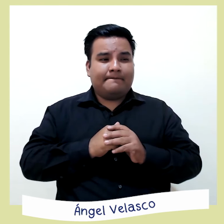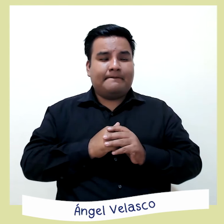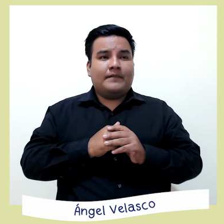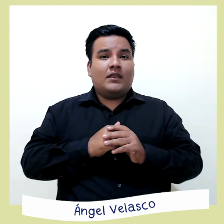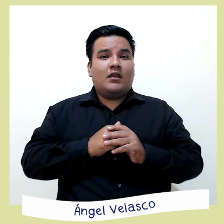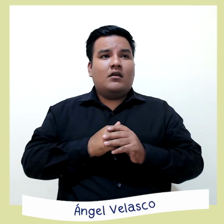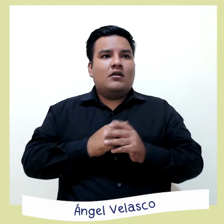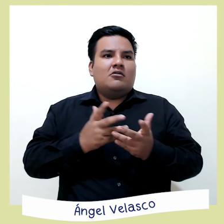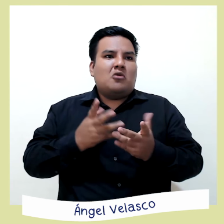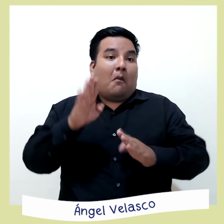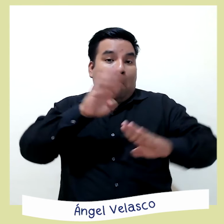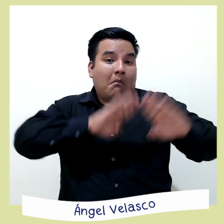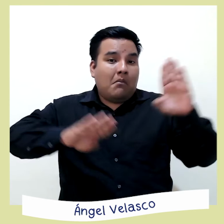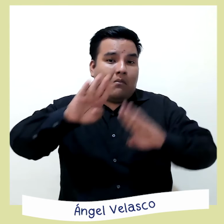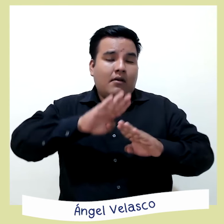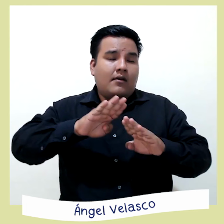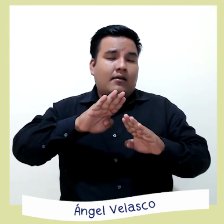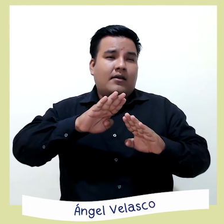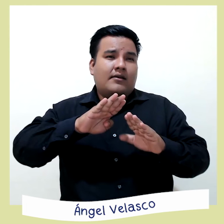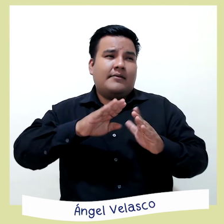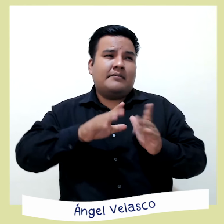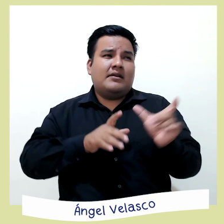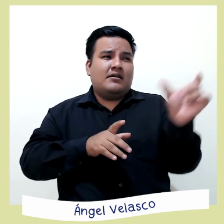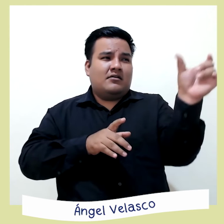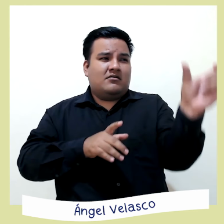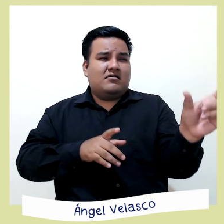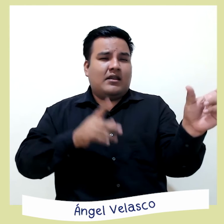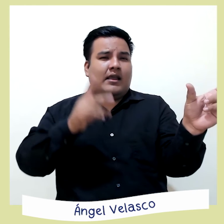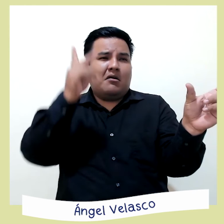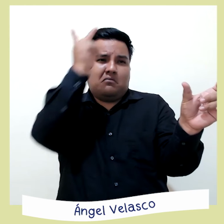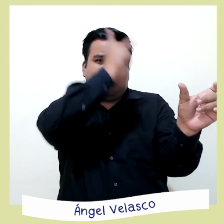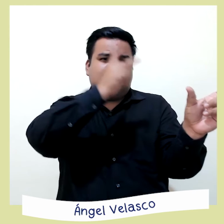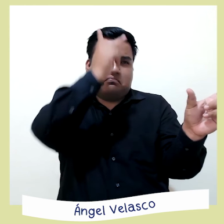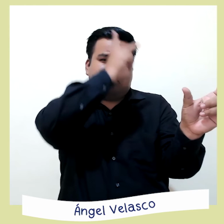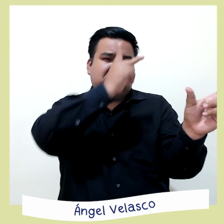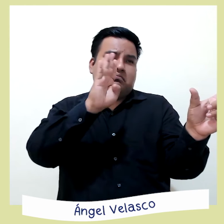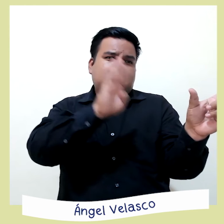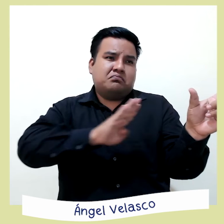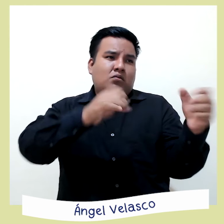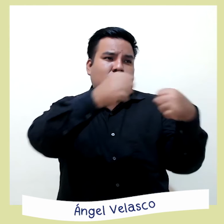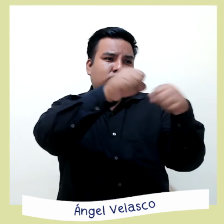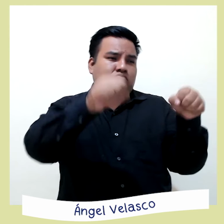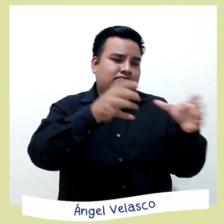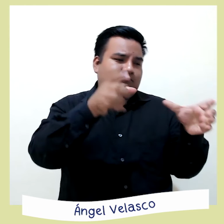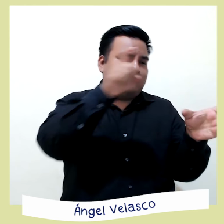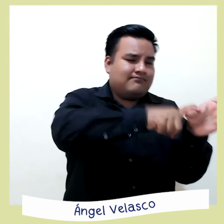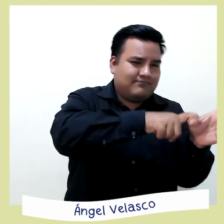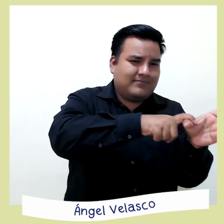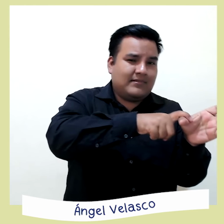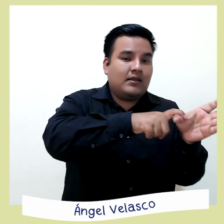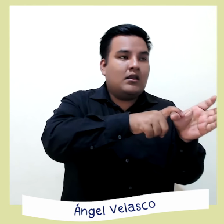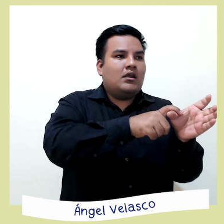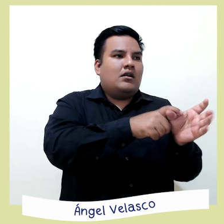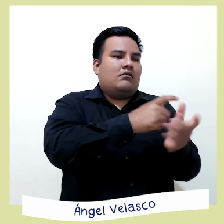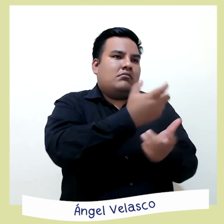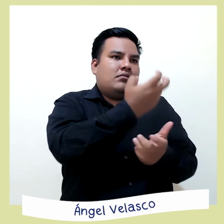la gente de salud entiende que el individuo es una estructura orgánica,